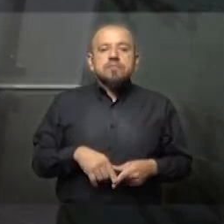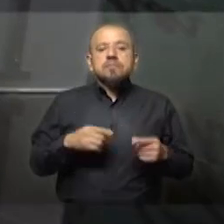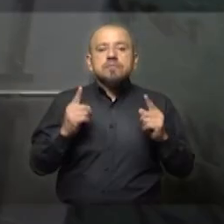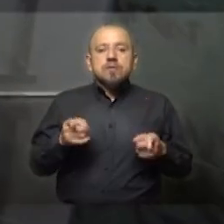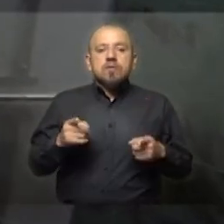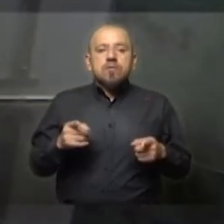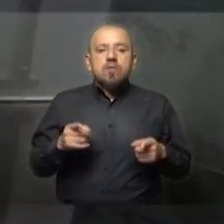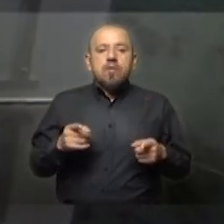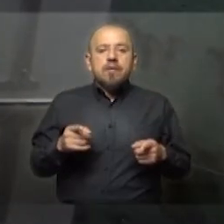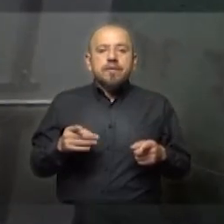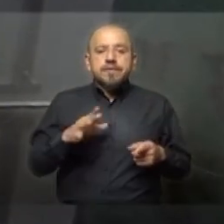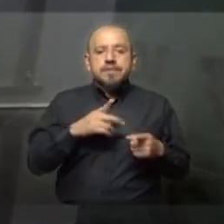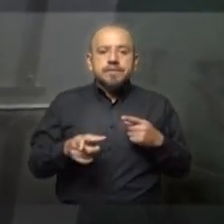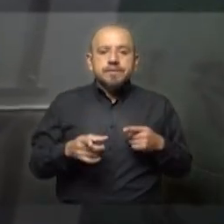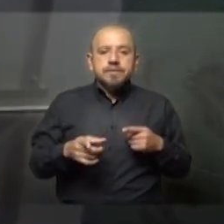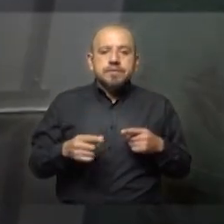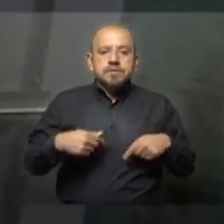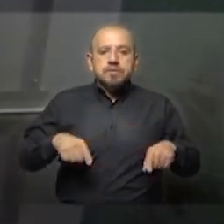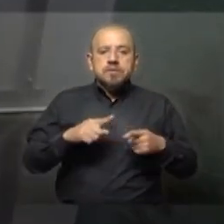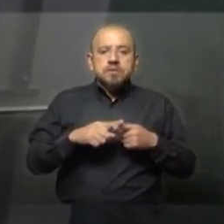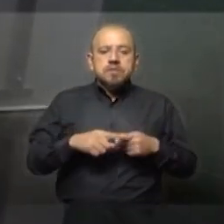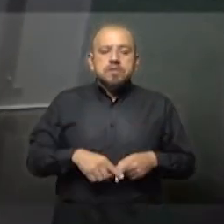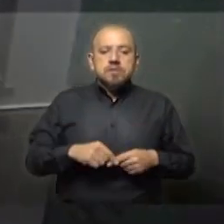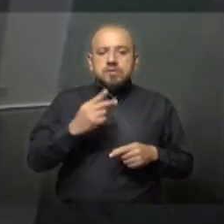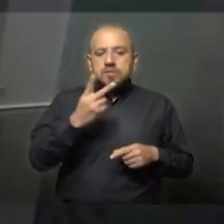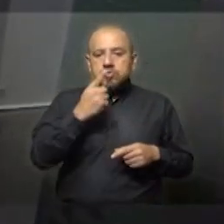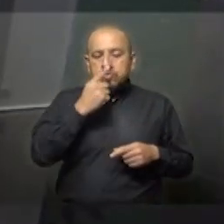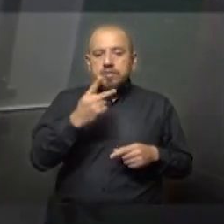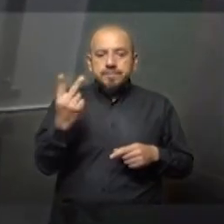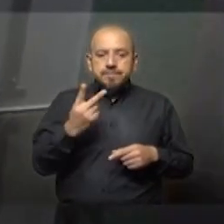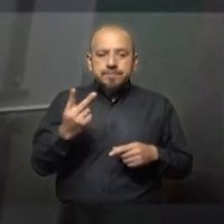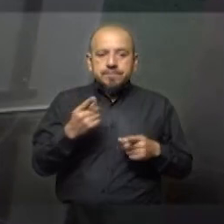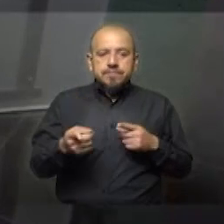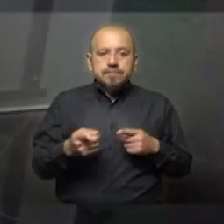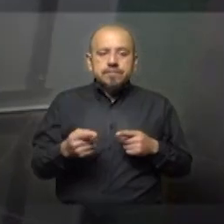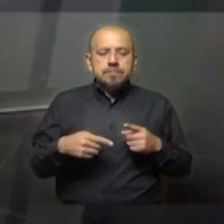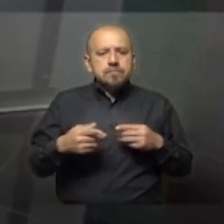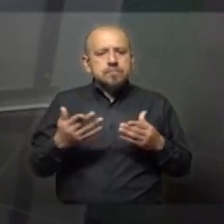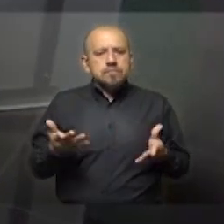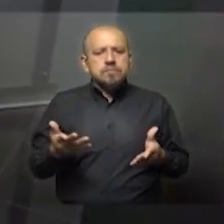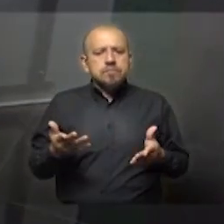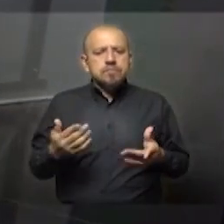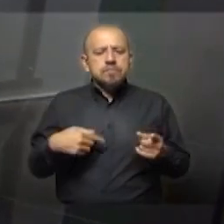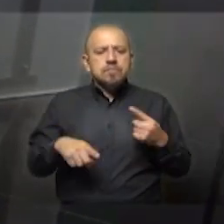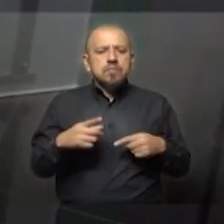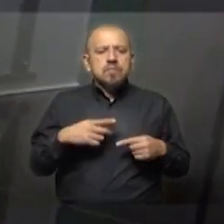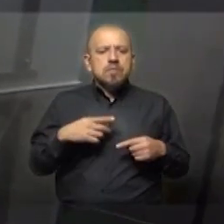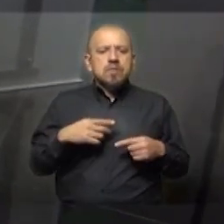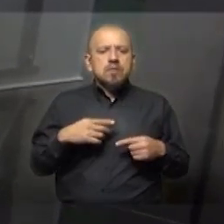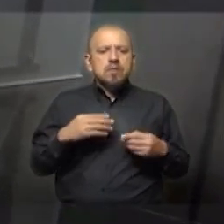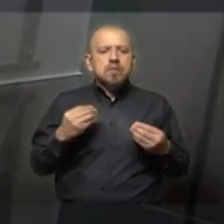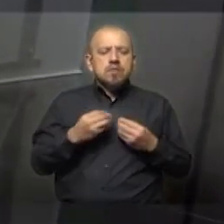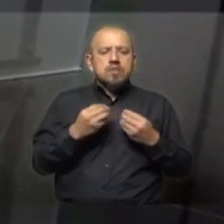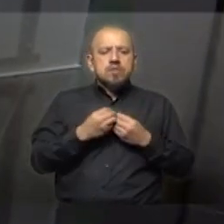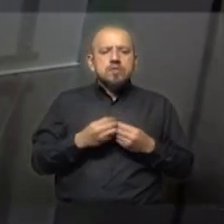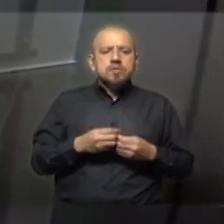a la distancia si lo miramos con el parámetro de 2022 es impresionante la súper carga de